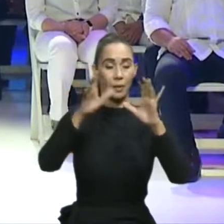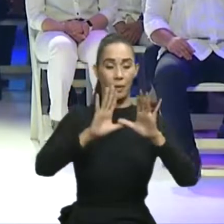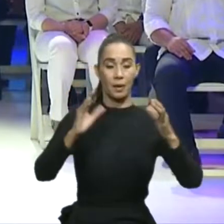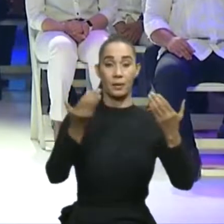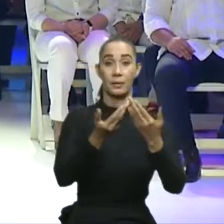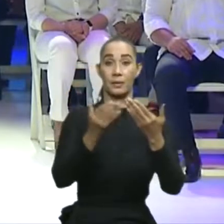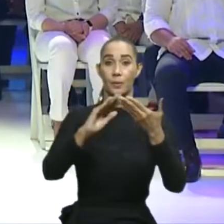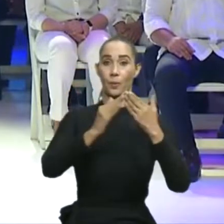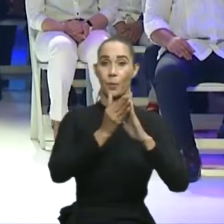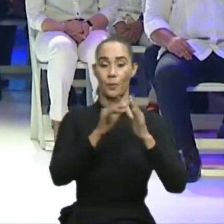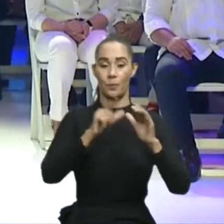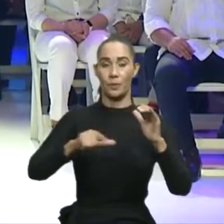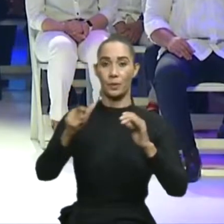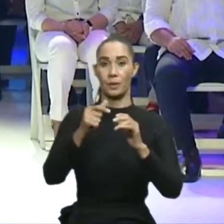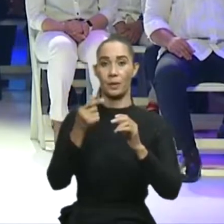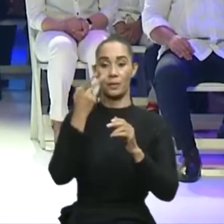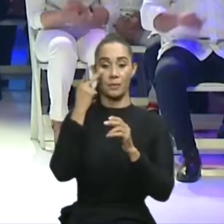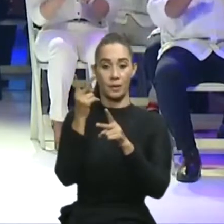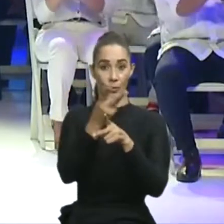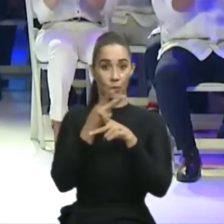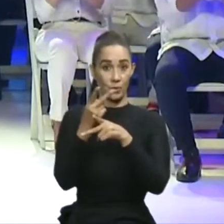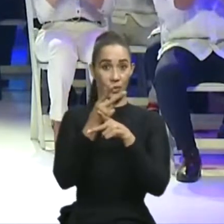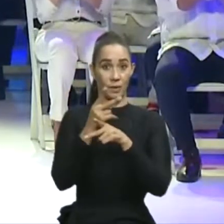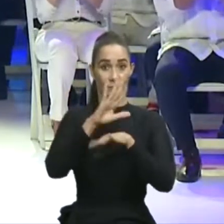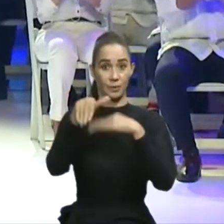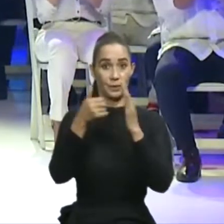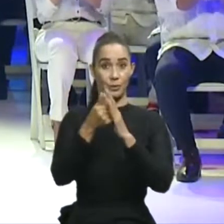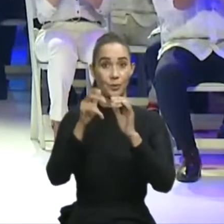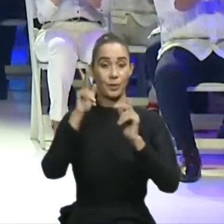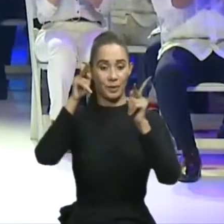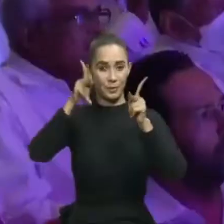garantizará la seguridad de los ciudadanos